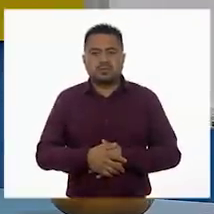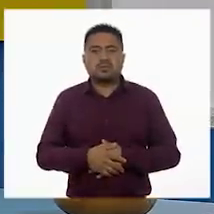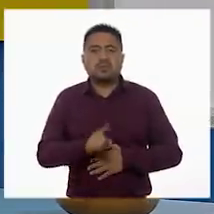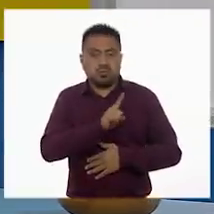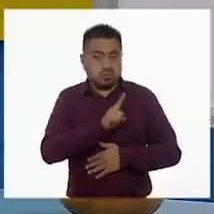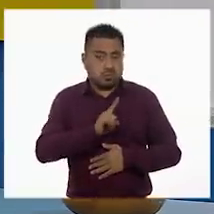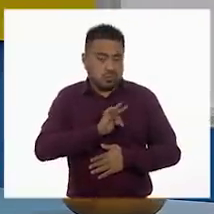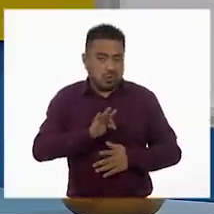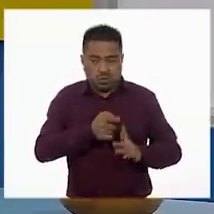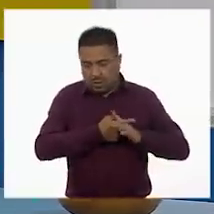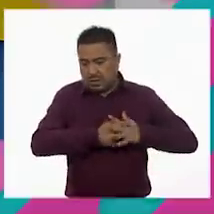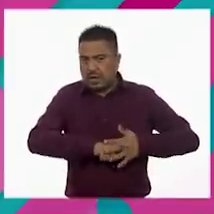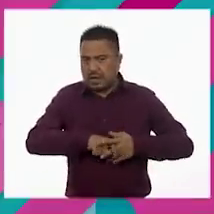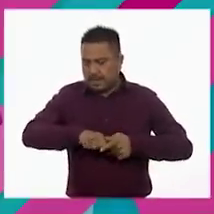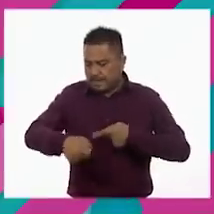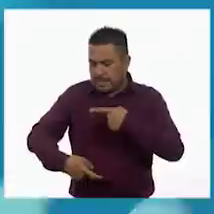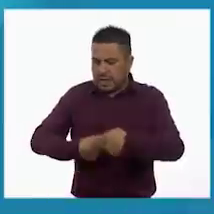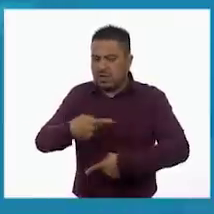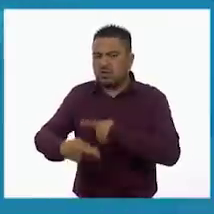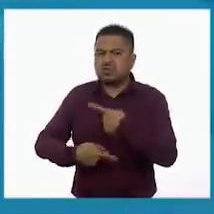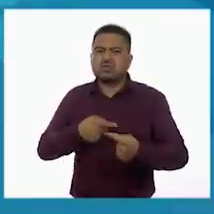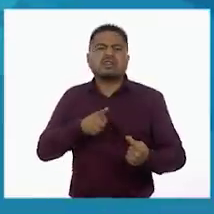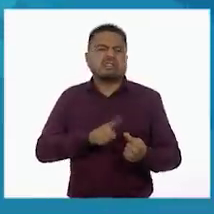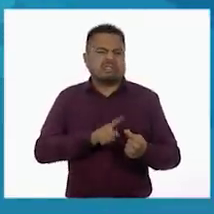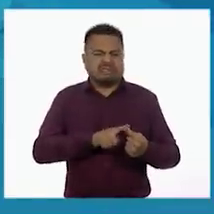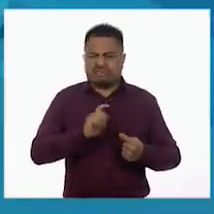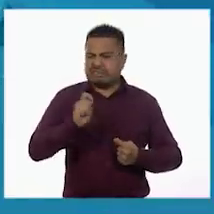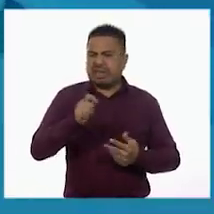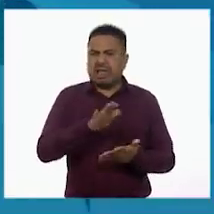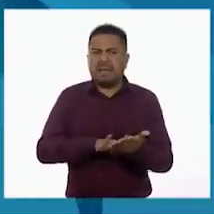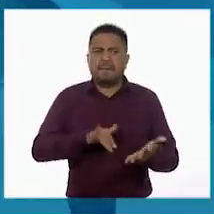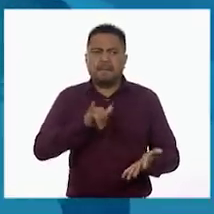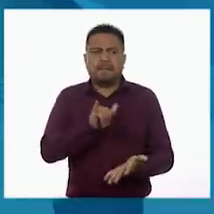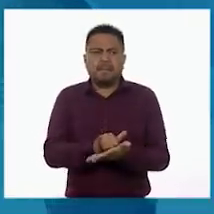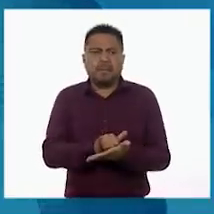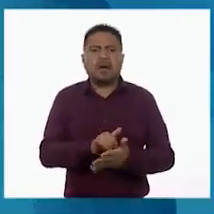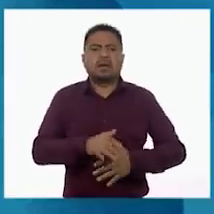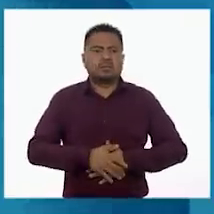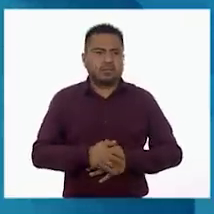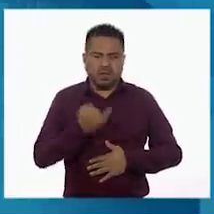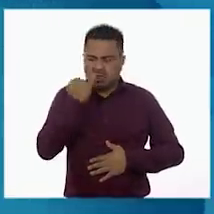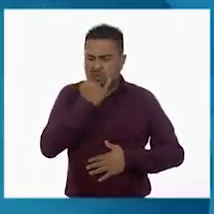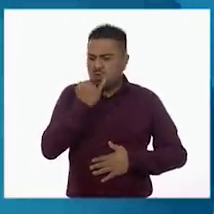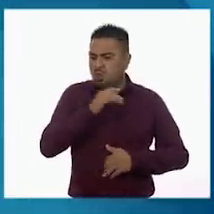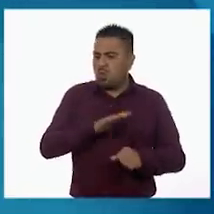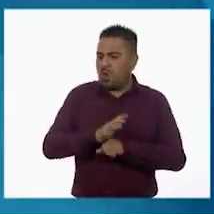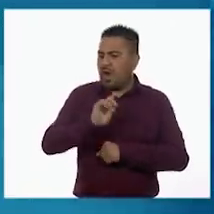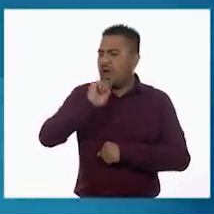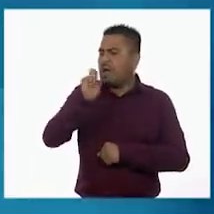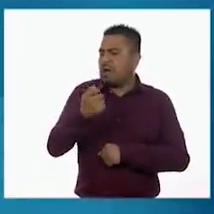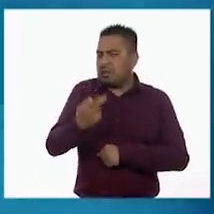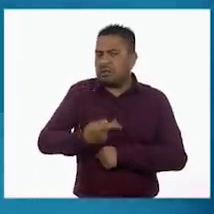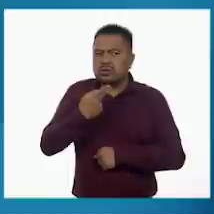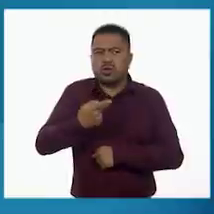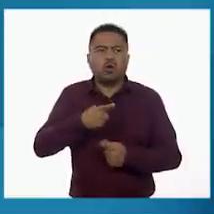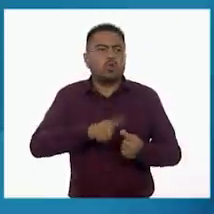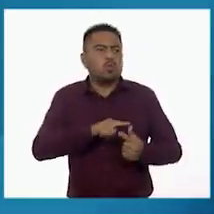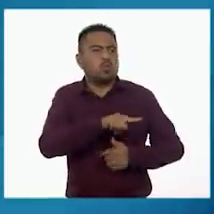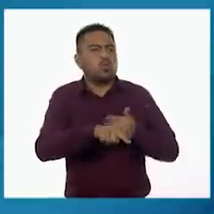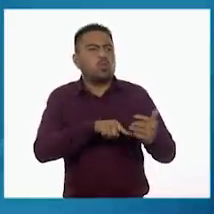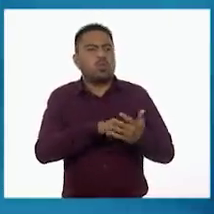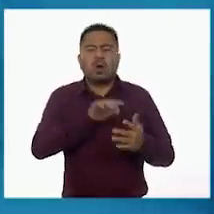Podemos iniciar con las preguntas: ¿quiénes son los mayos? ¿Qué idioma hablan? ¿Dónde se